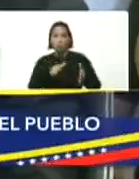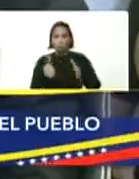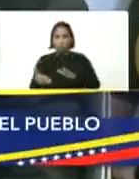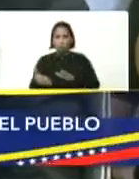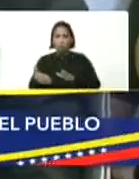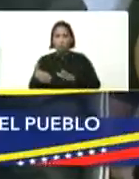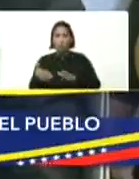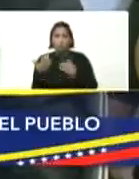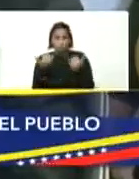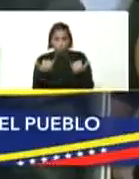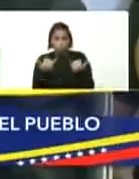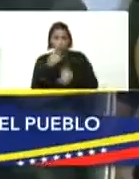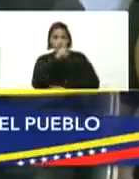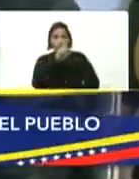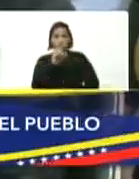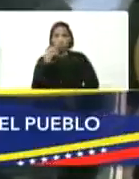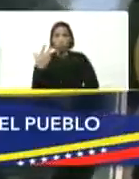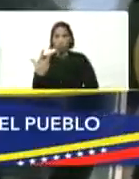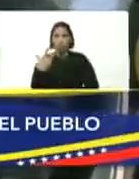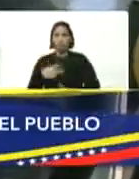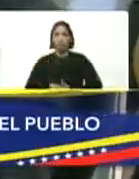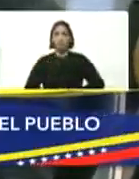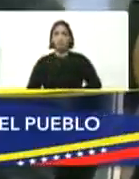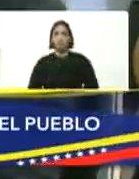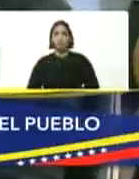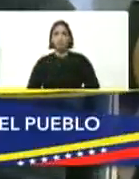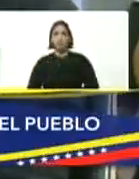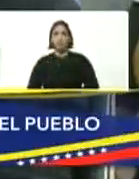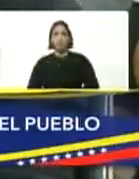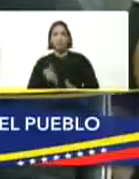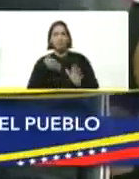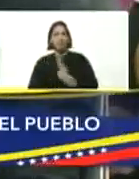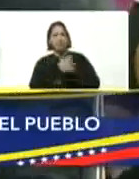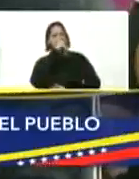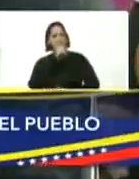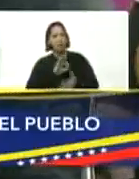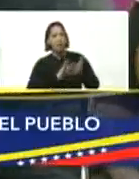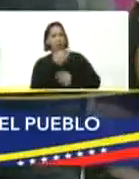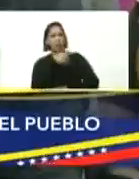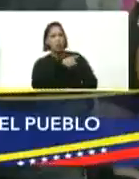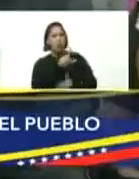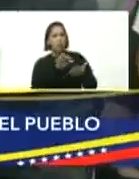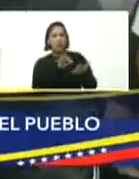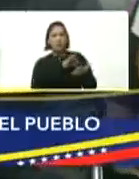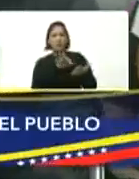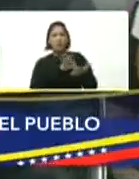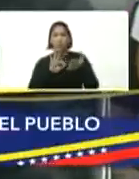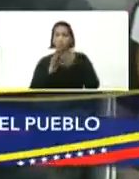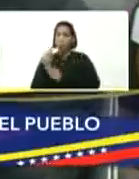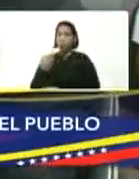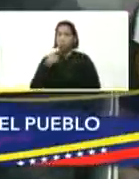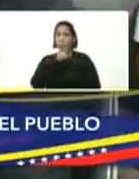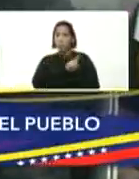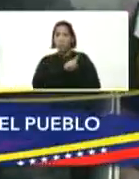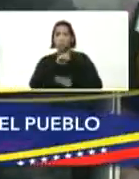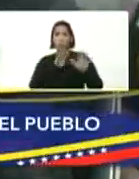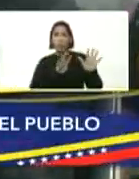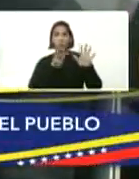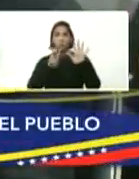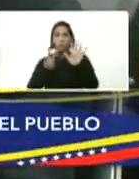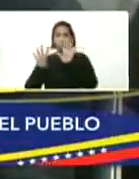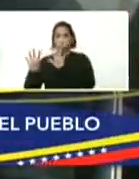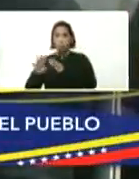es la edición nueva... Edición número 103. ¿Qué año se fundó Coeyú? Se fundó en el año